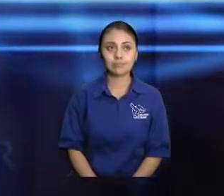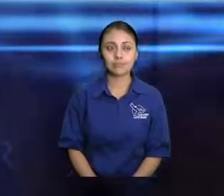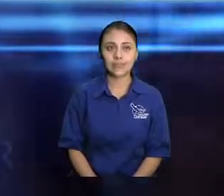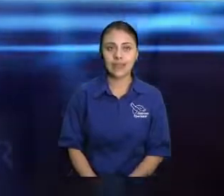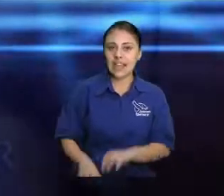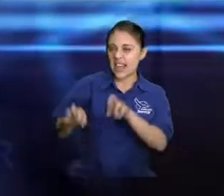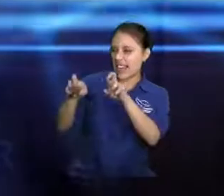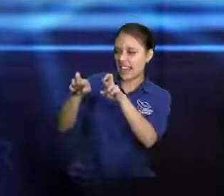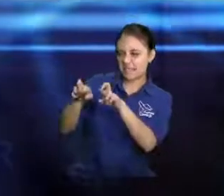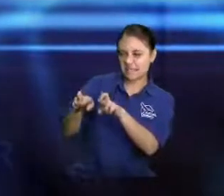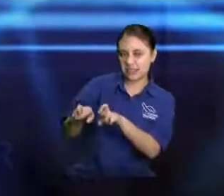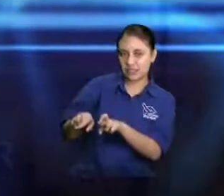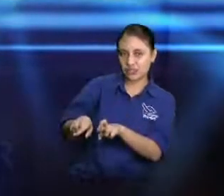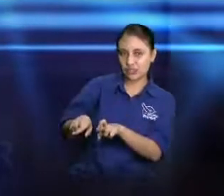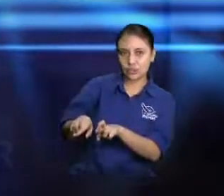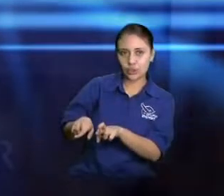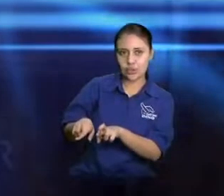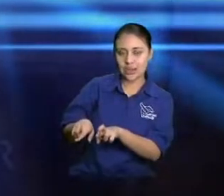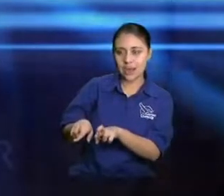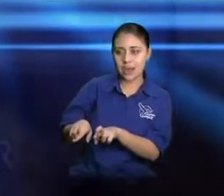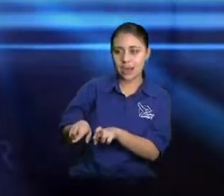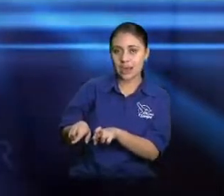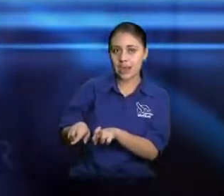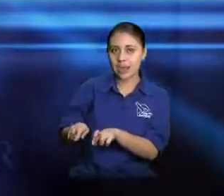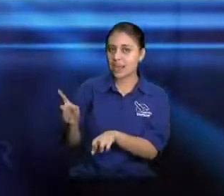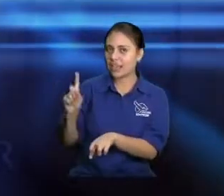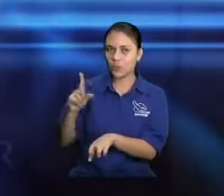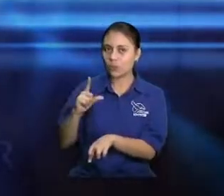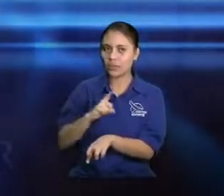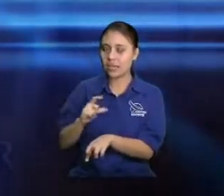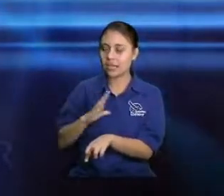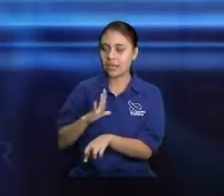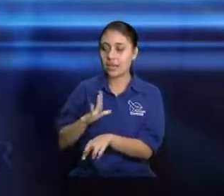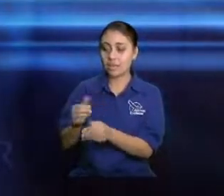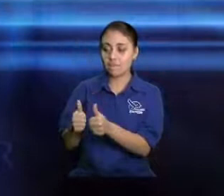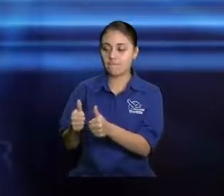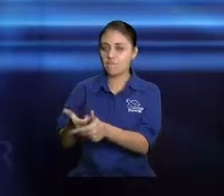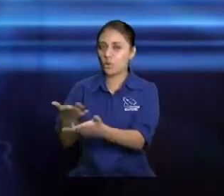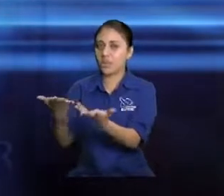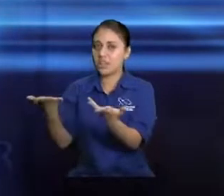El impío codicia el botín de los malos.